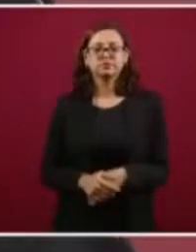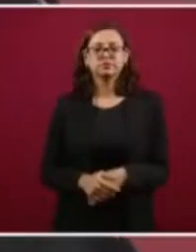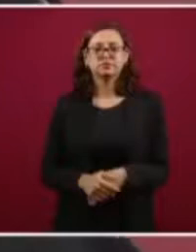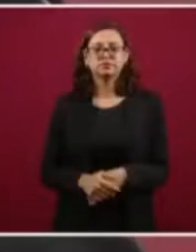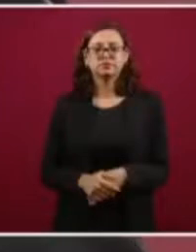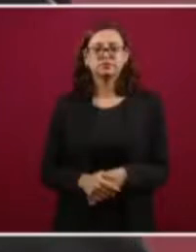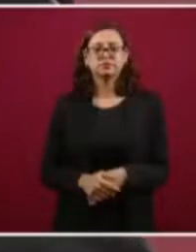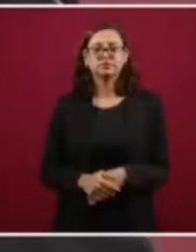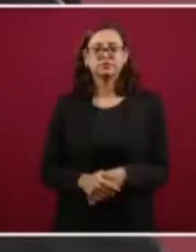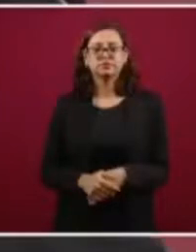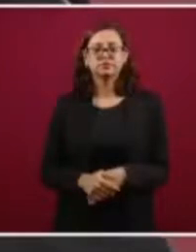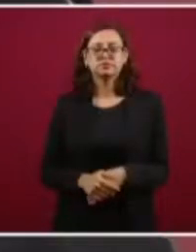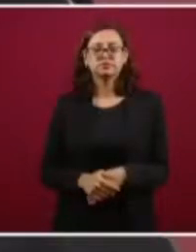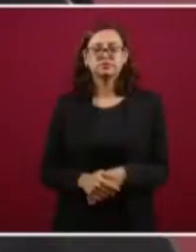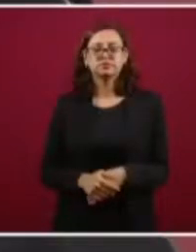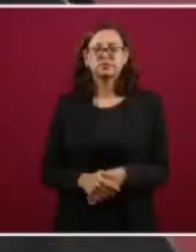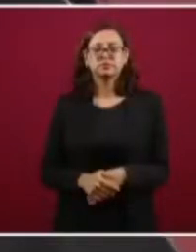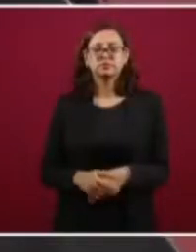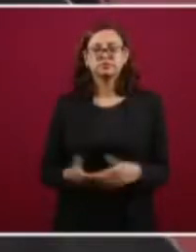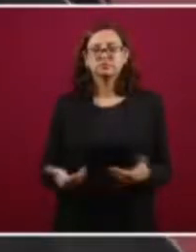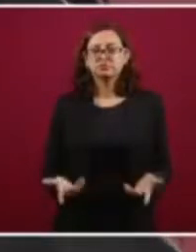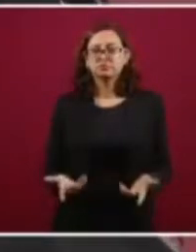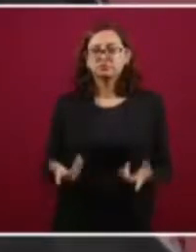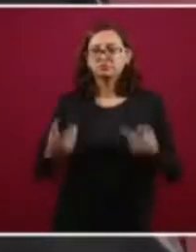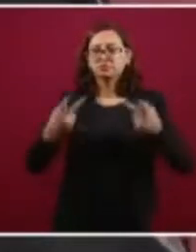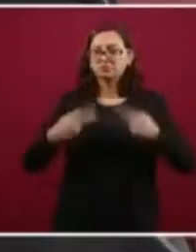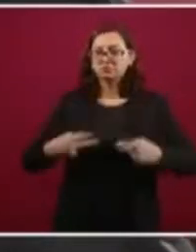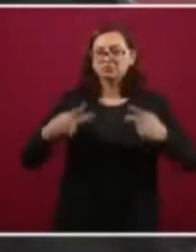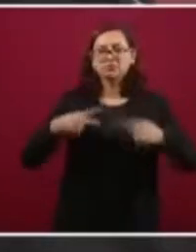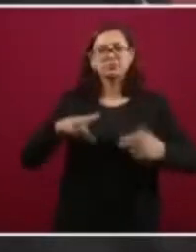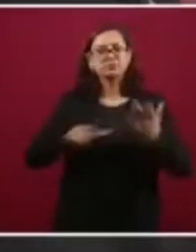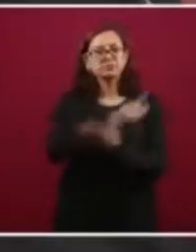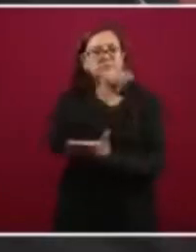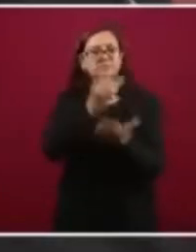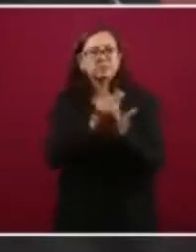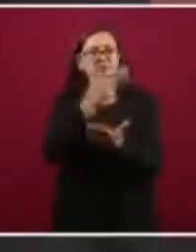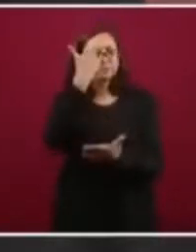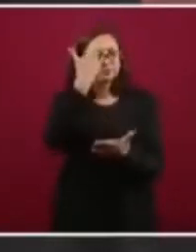qué delito se está cometiendo o